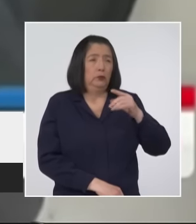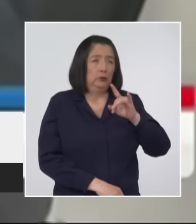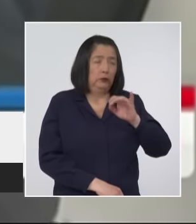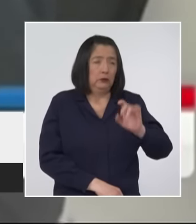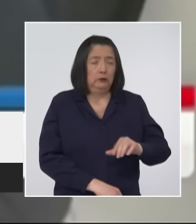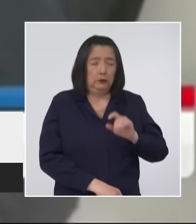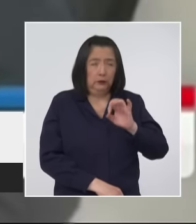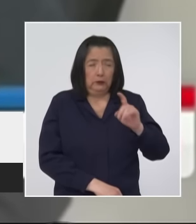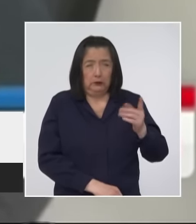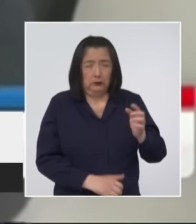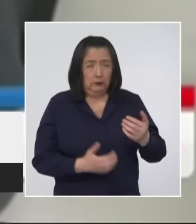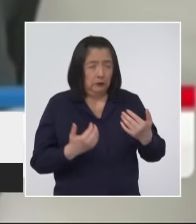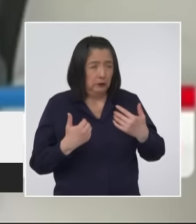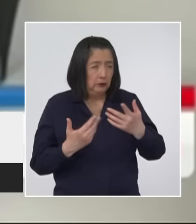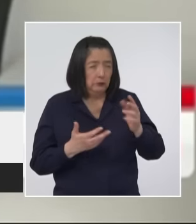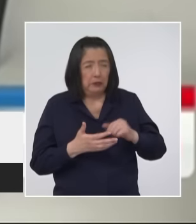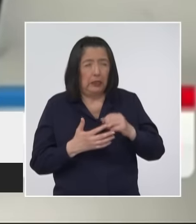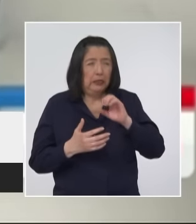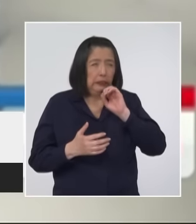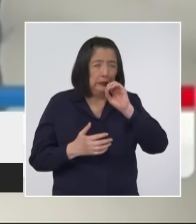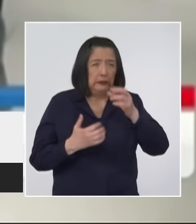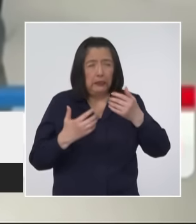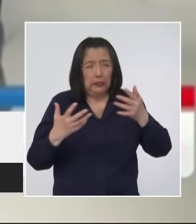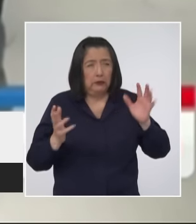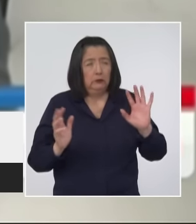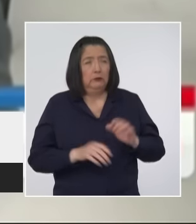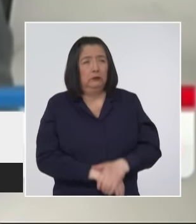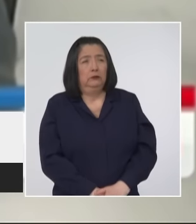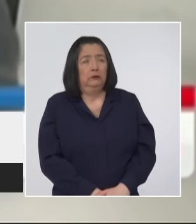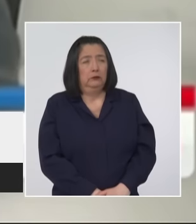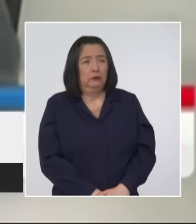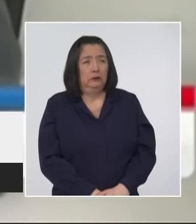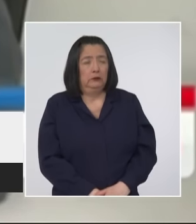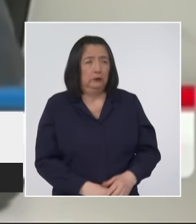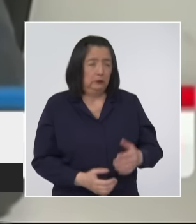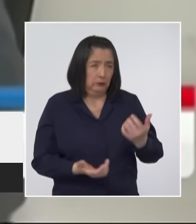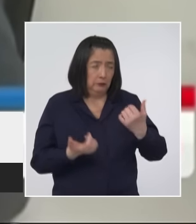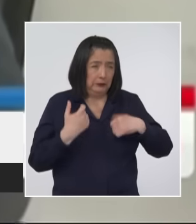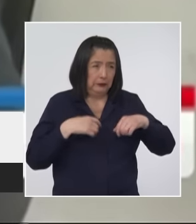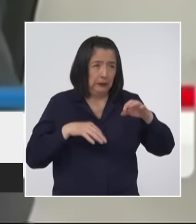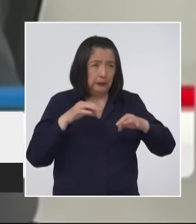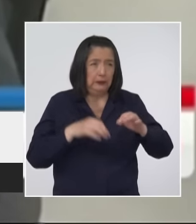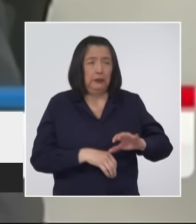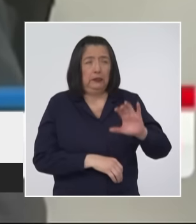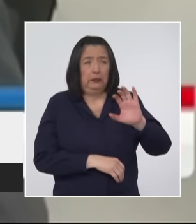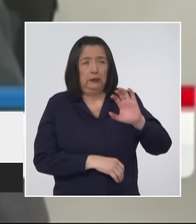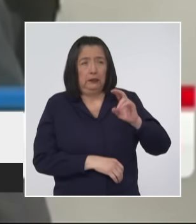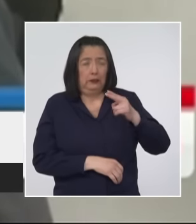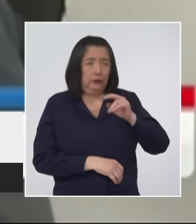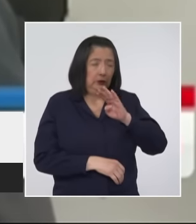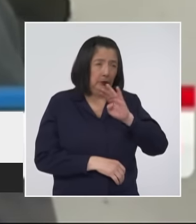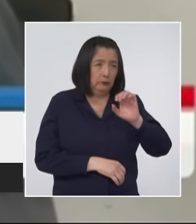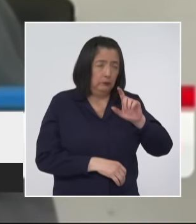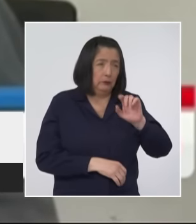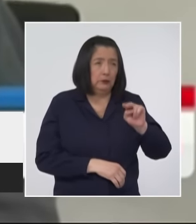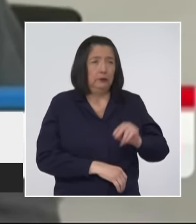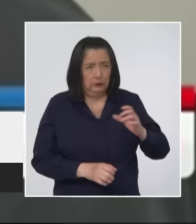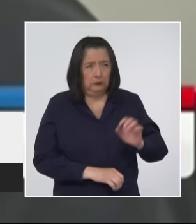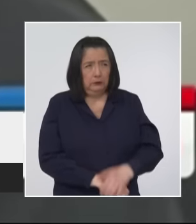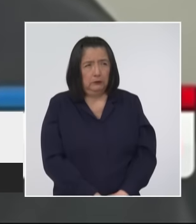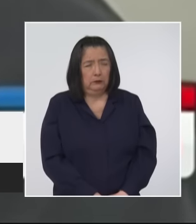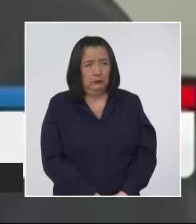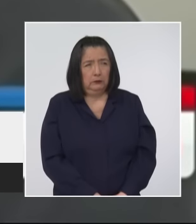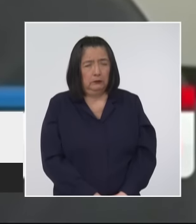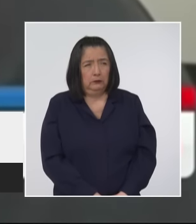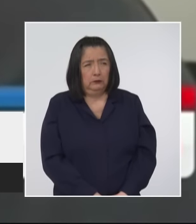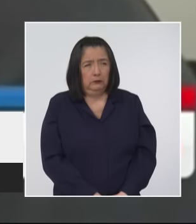usted algún apellido o algún alias, como lo conoce? El nombre artístico, Chimolín. ¿Su nombre artístico, Chimolín?